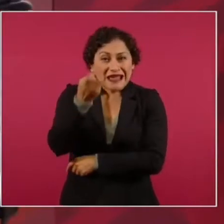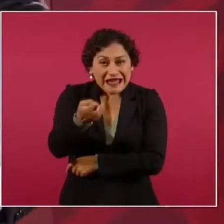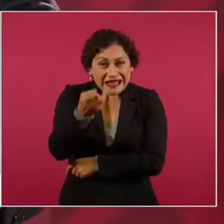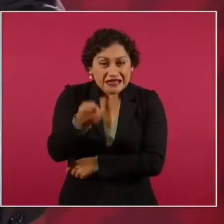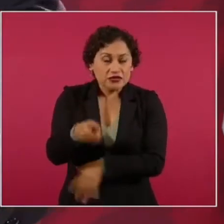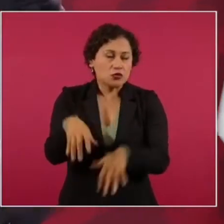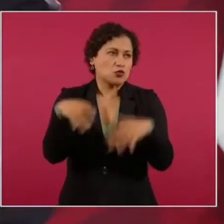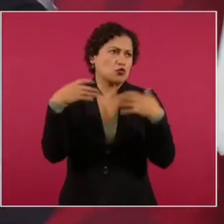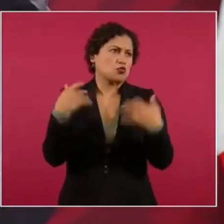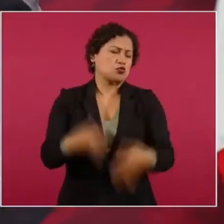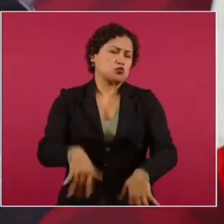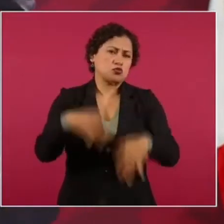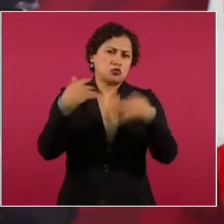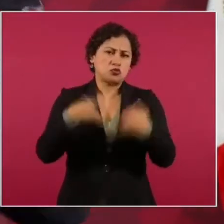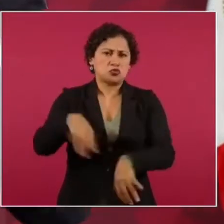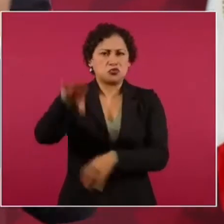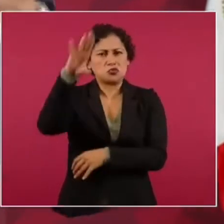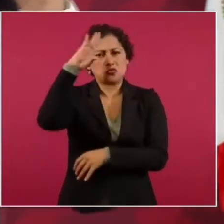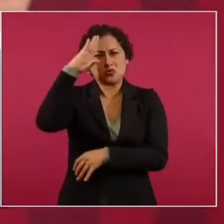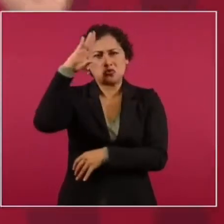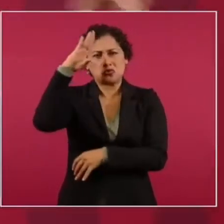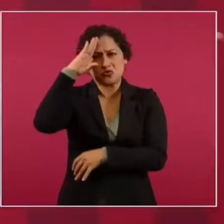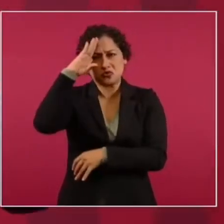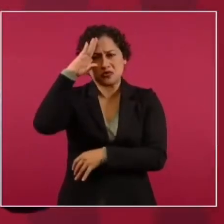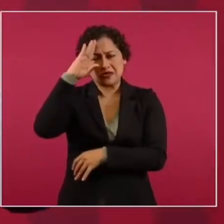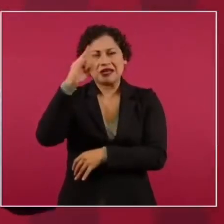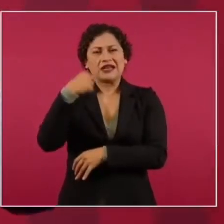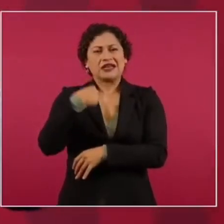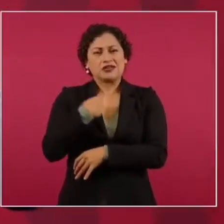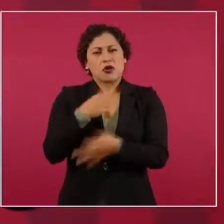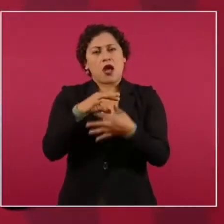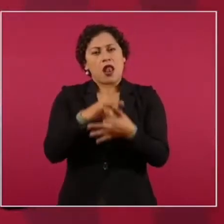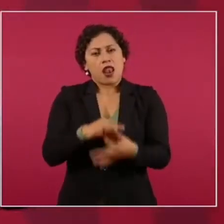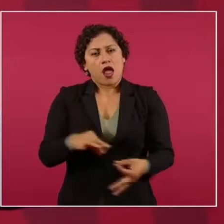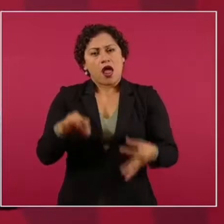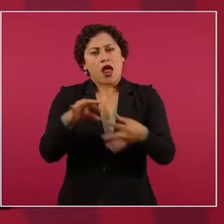Y entra por aquí, sale por el otro oído.